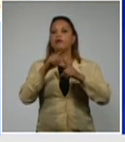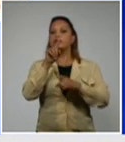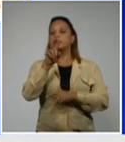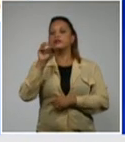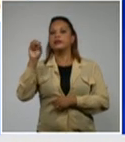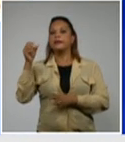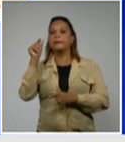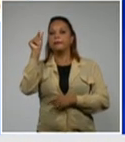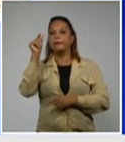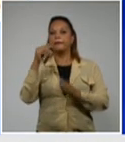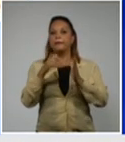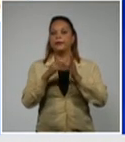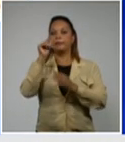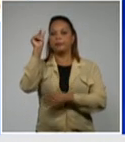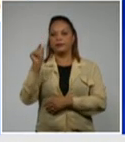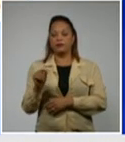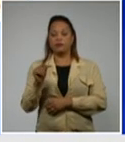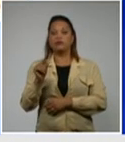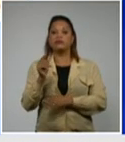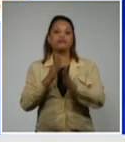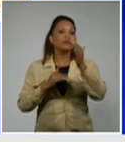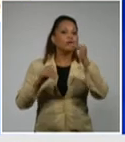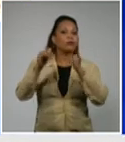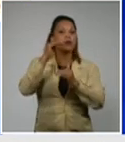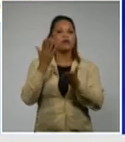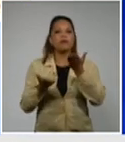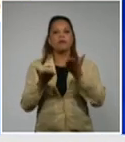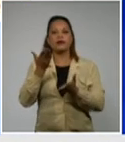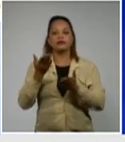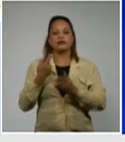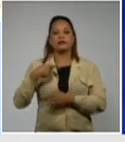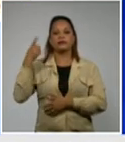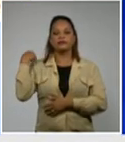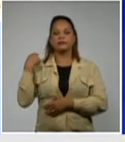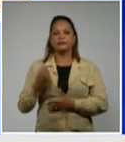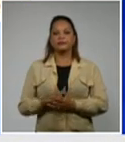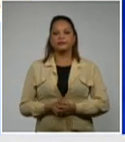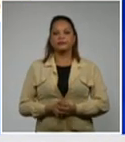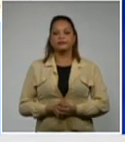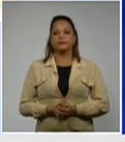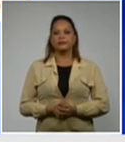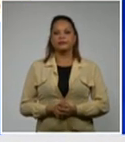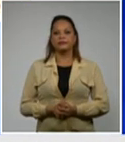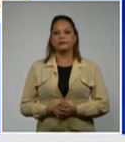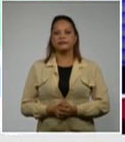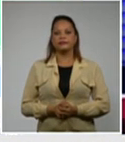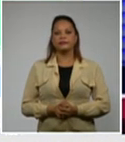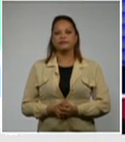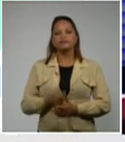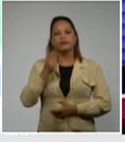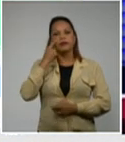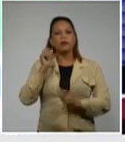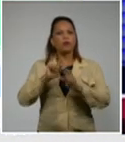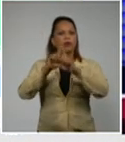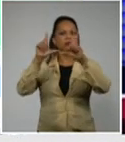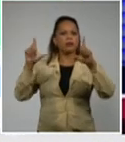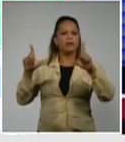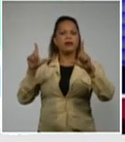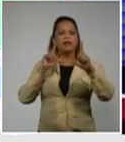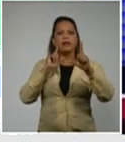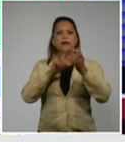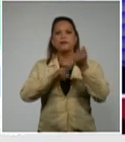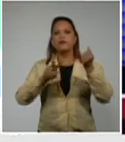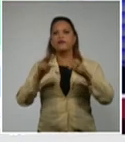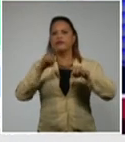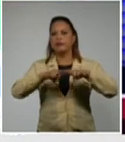pues superior a la del día de ayer. Vamos directo a los mapas de la provincia de La